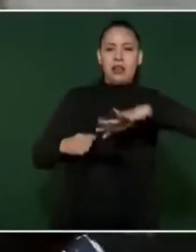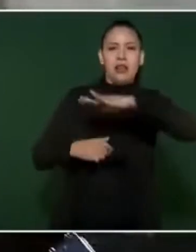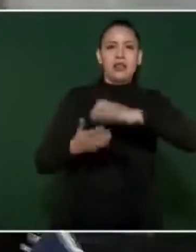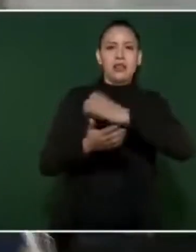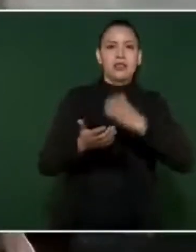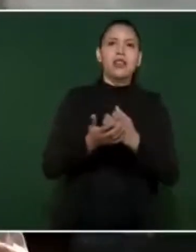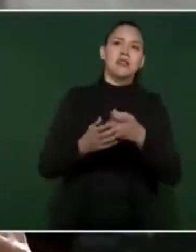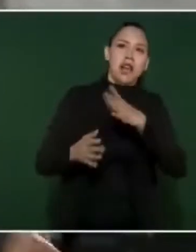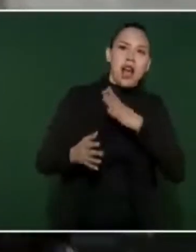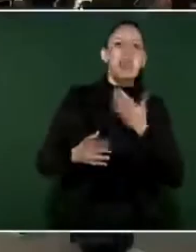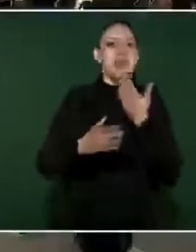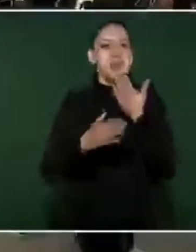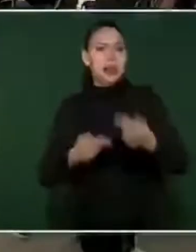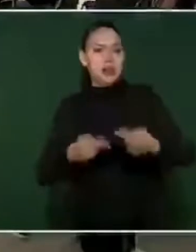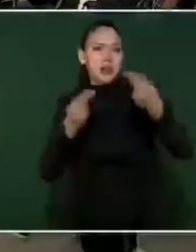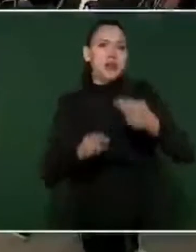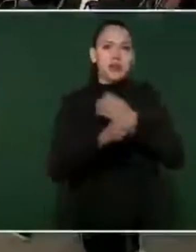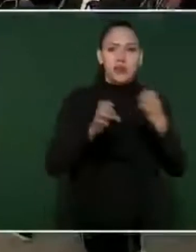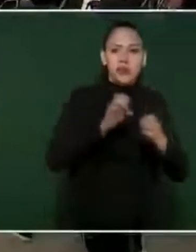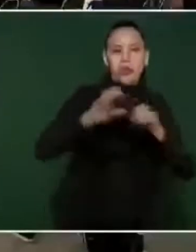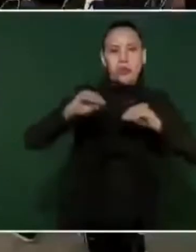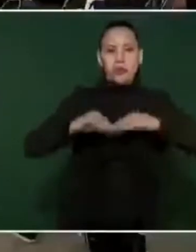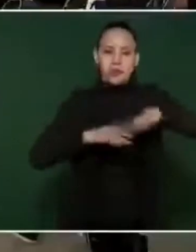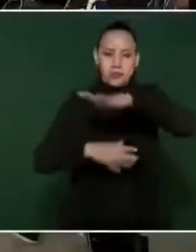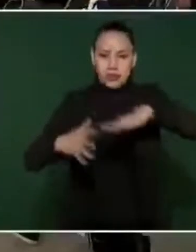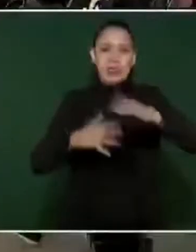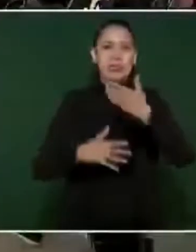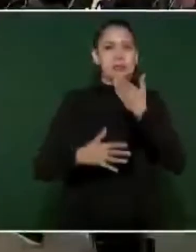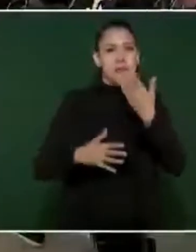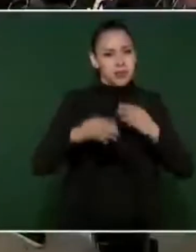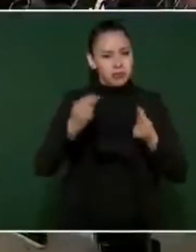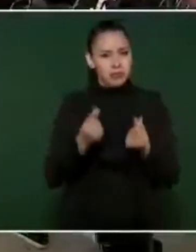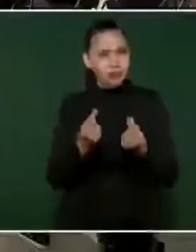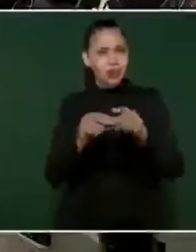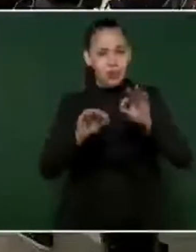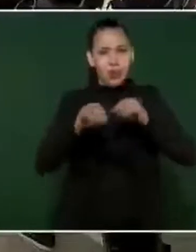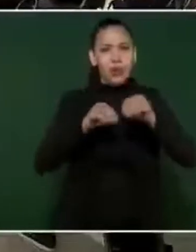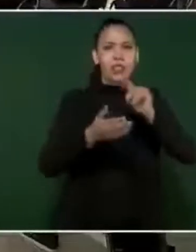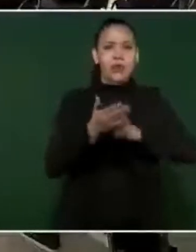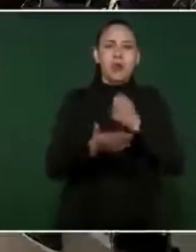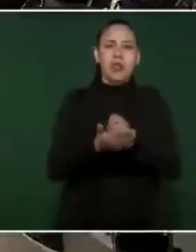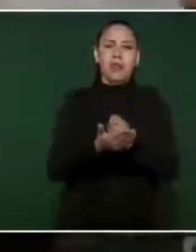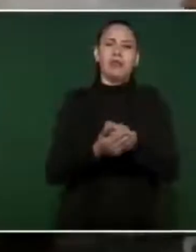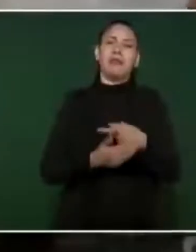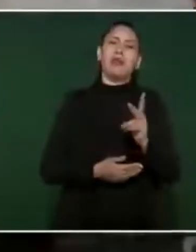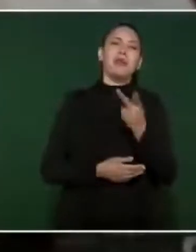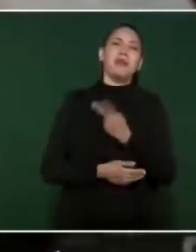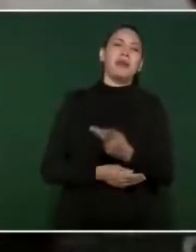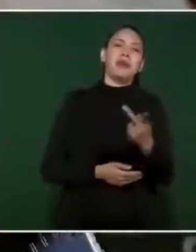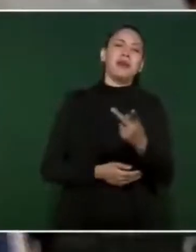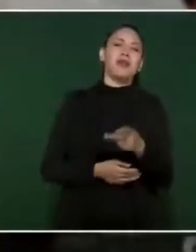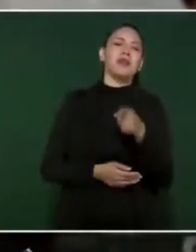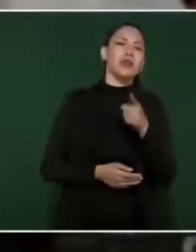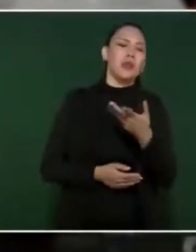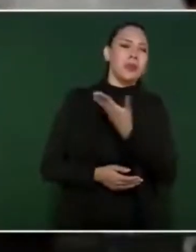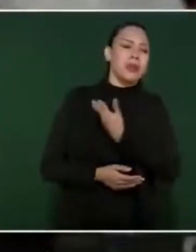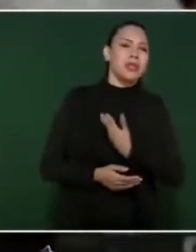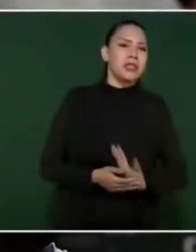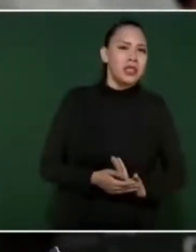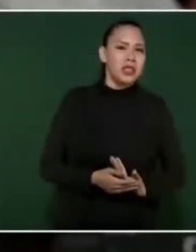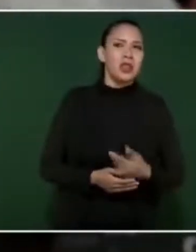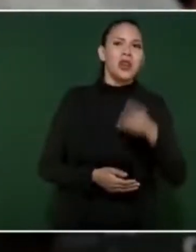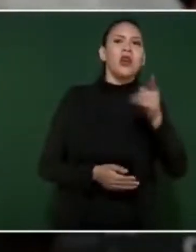flujo comercial que compite con cualquier país de Centroamérica o incluso de Sudamérica? La pregunta es, como presidente, ¿qué le puede decir usted a